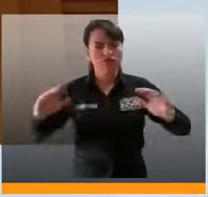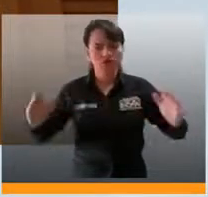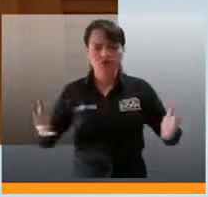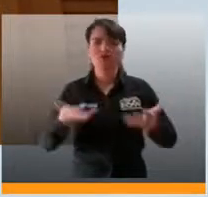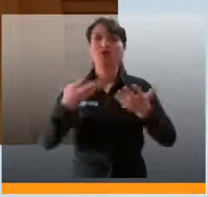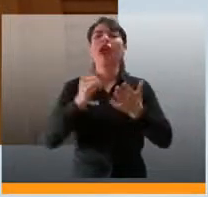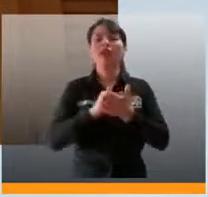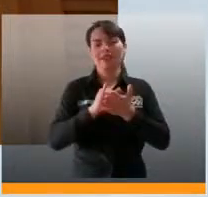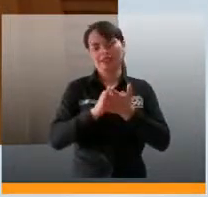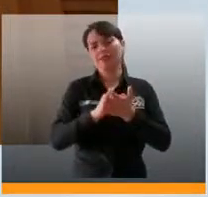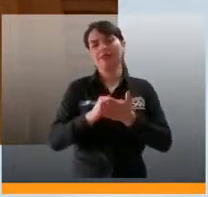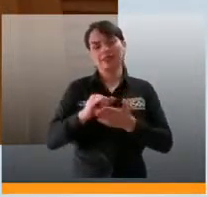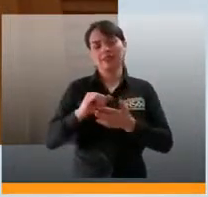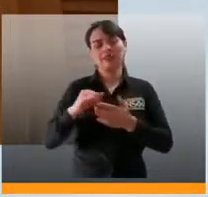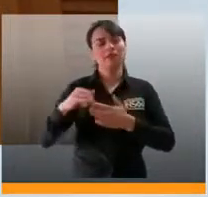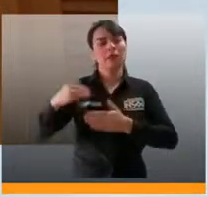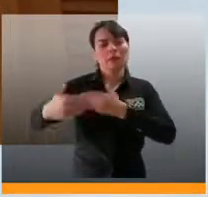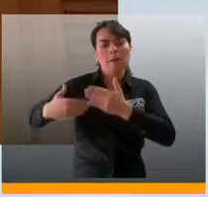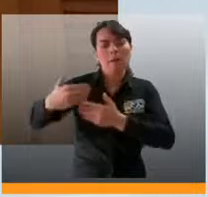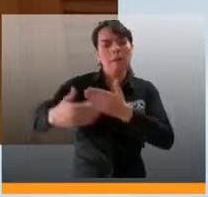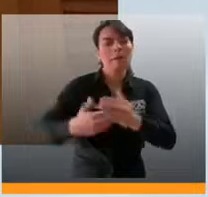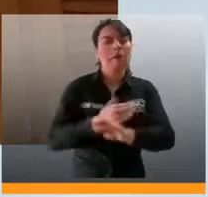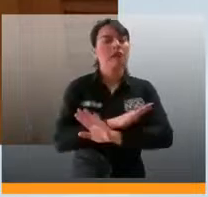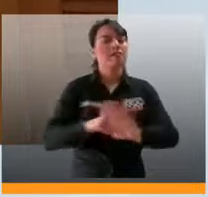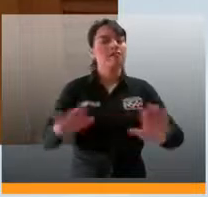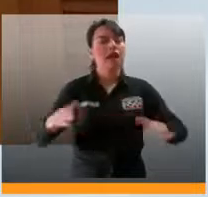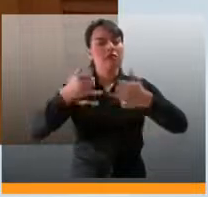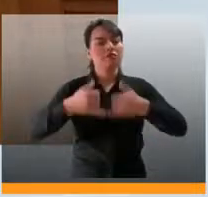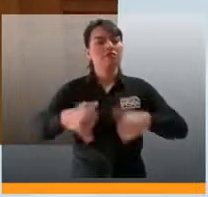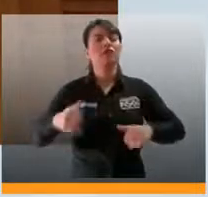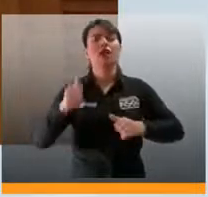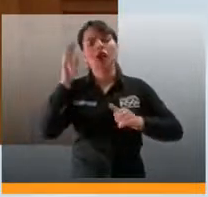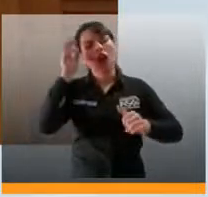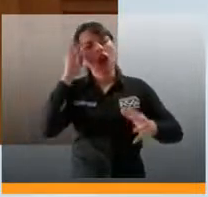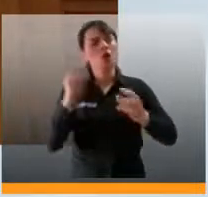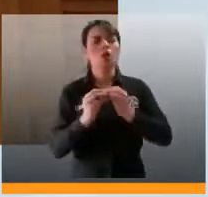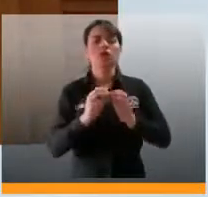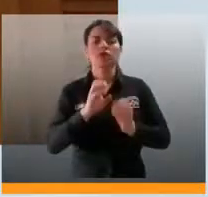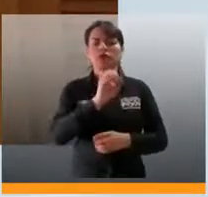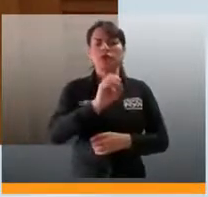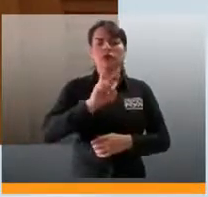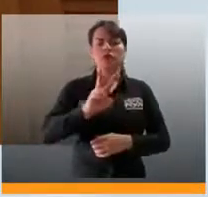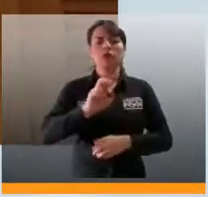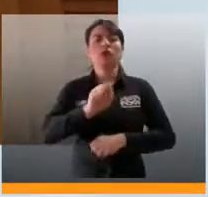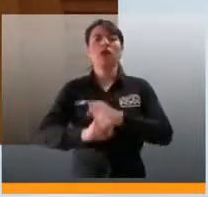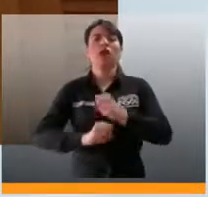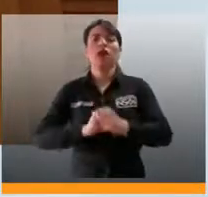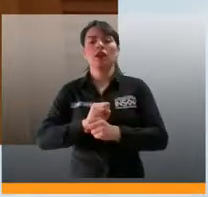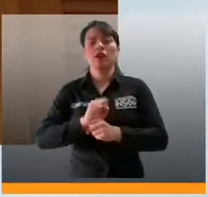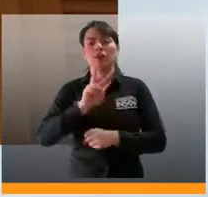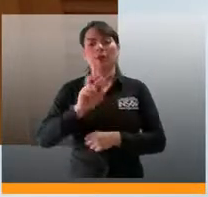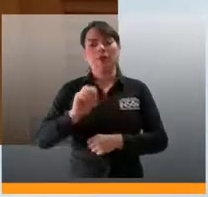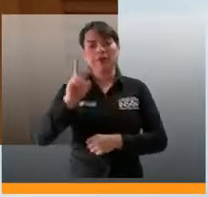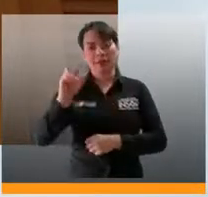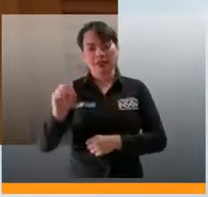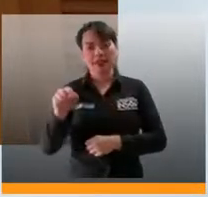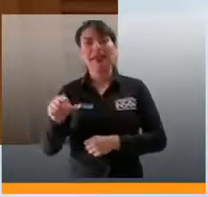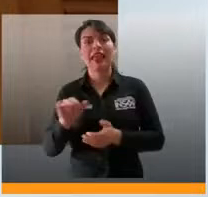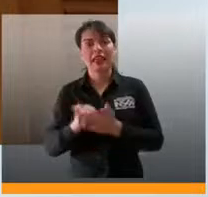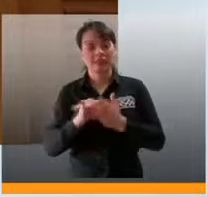proceso que culminó con el acuerdo 02 del 2020 del CESU, en donde las dos